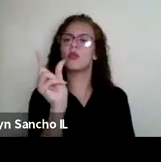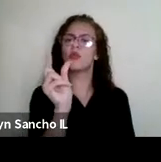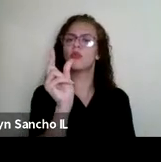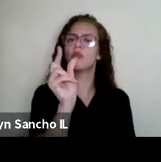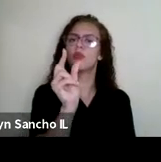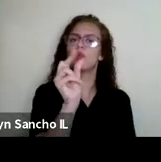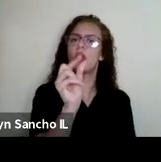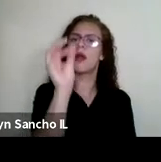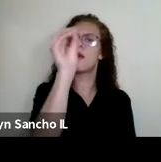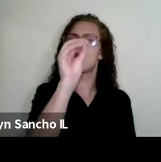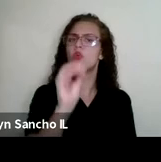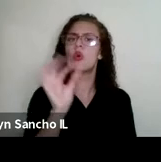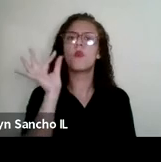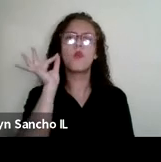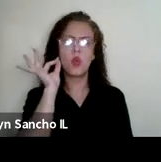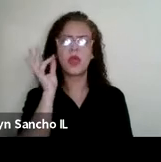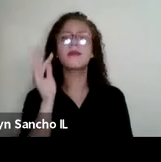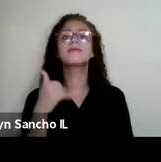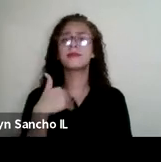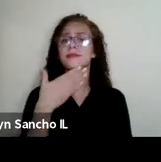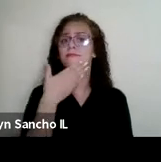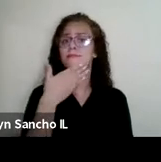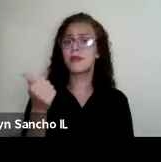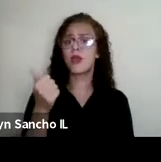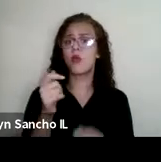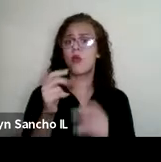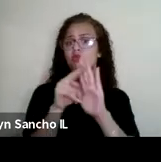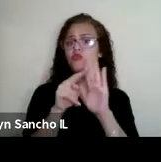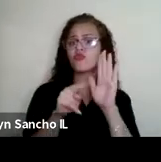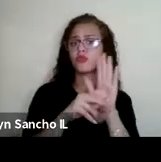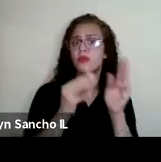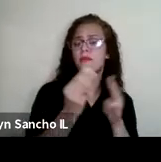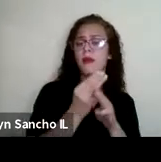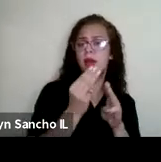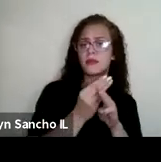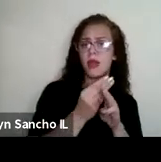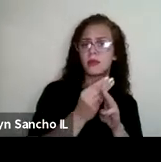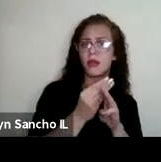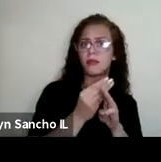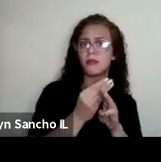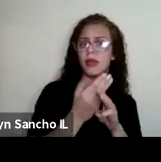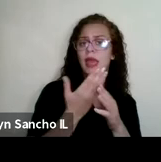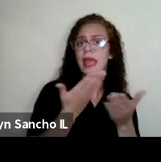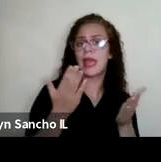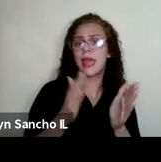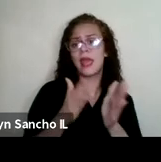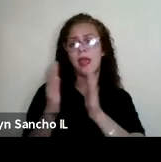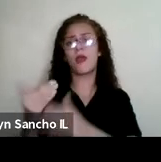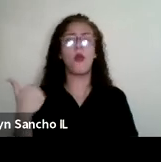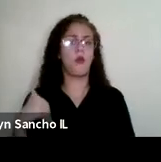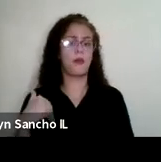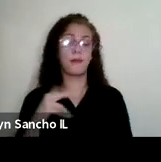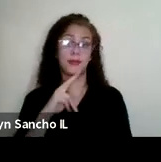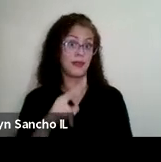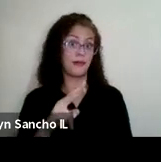el porcentaje de mujeres que tienen mejores promedios en matemática que los varones,